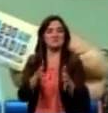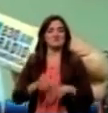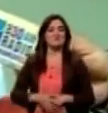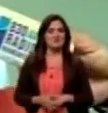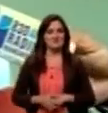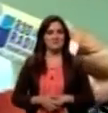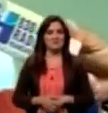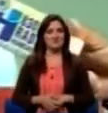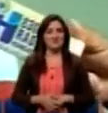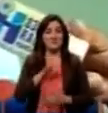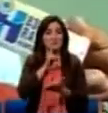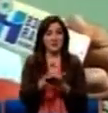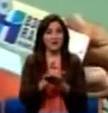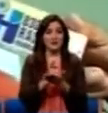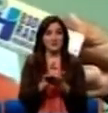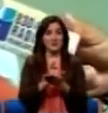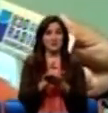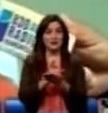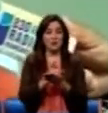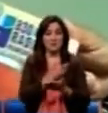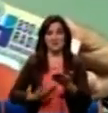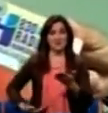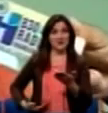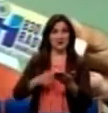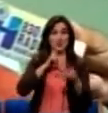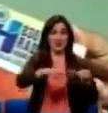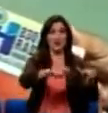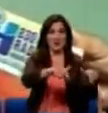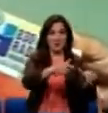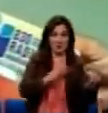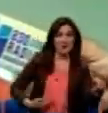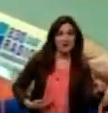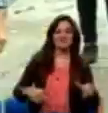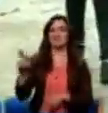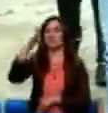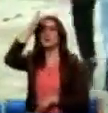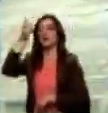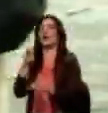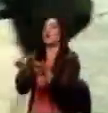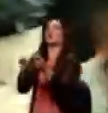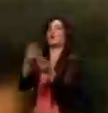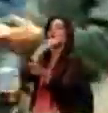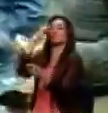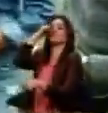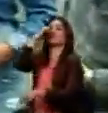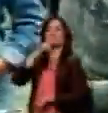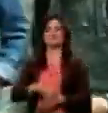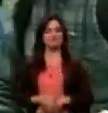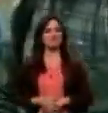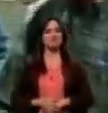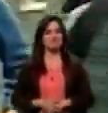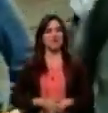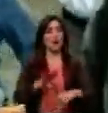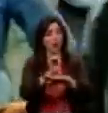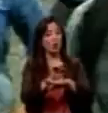no lo quieren a él de presidente, lo quieren a Glass, que es la persona a la que controla Correa. Y le advierte también al país